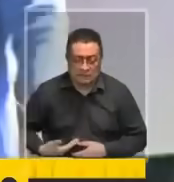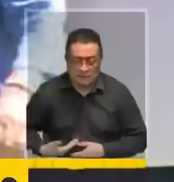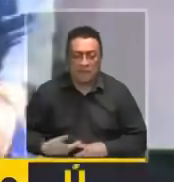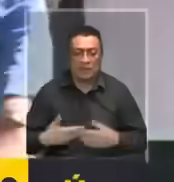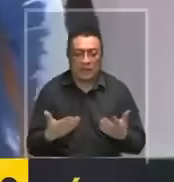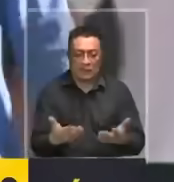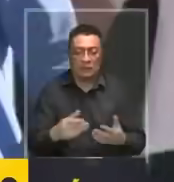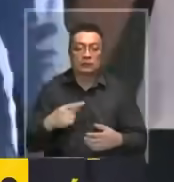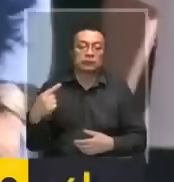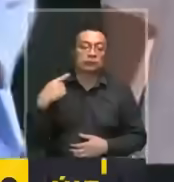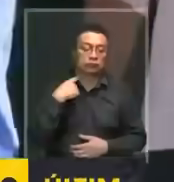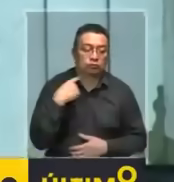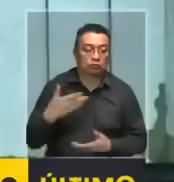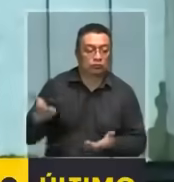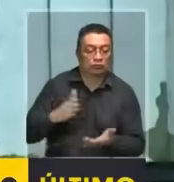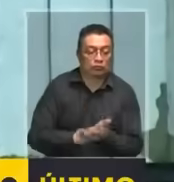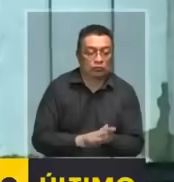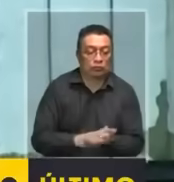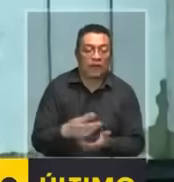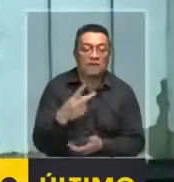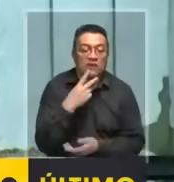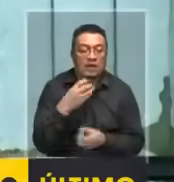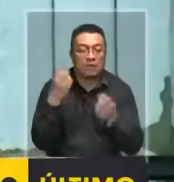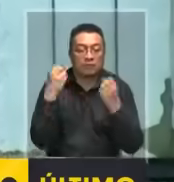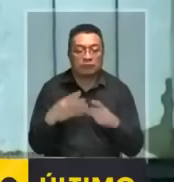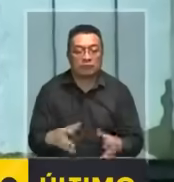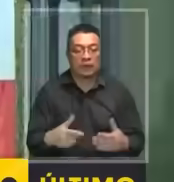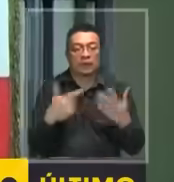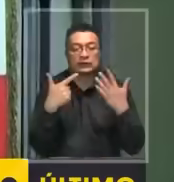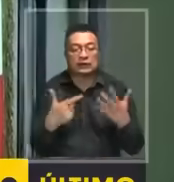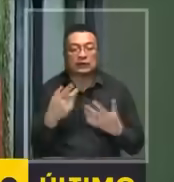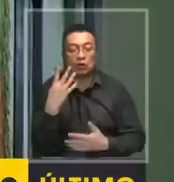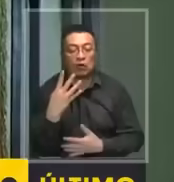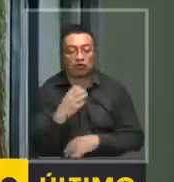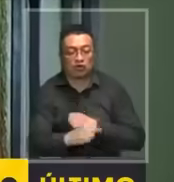y el fatal accidente que terminó con su vida a los 74 años.